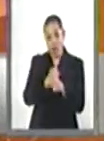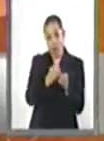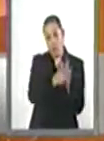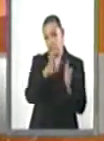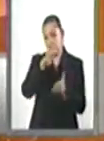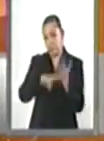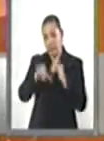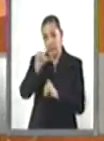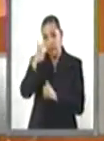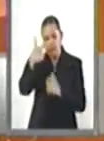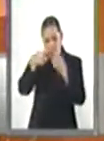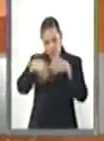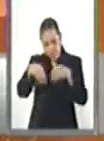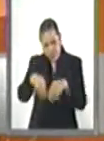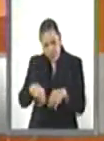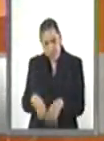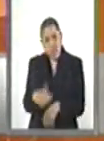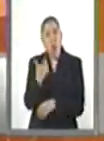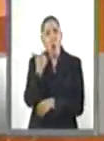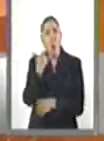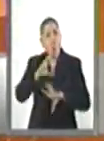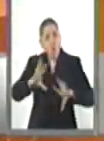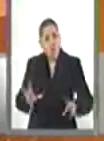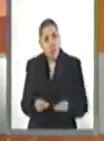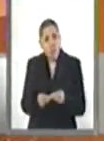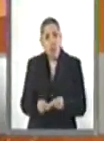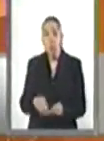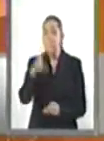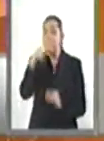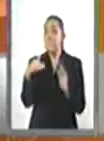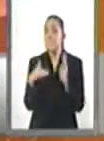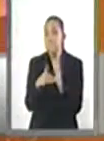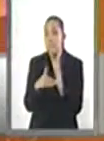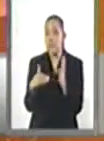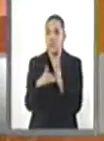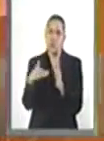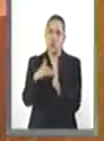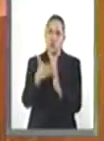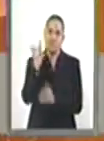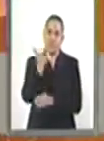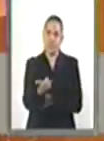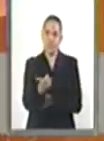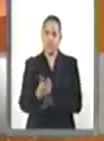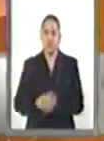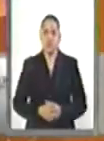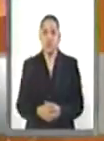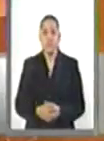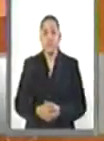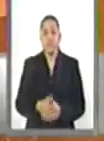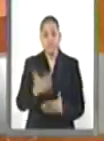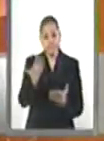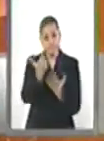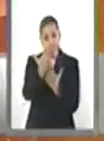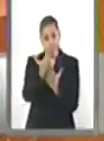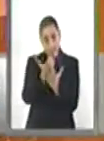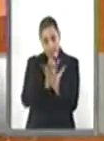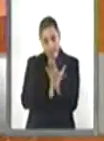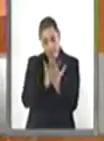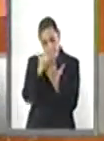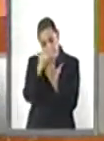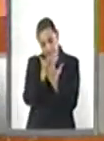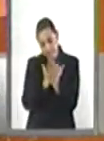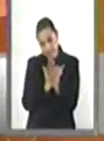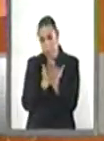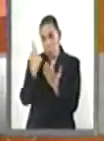2016 fue de casi 1.000 millones de pesos. La lista desde el año